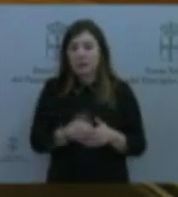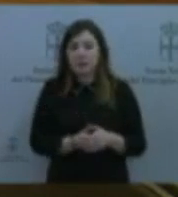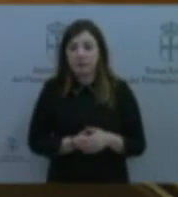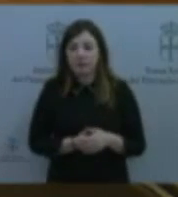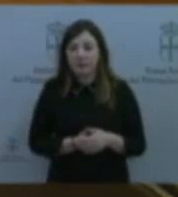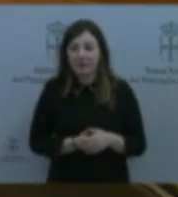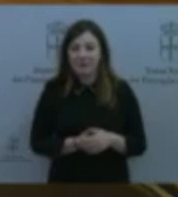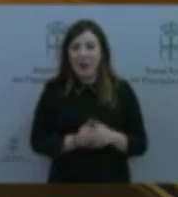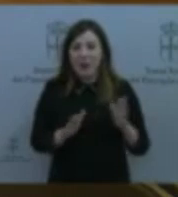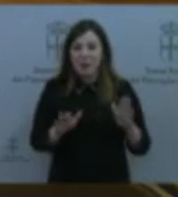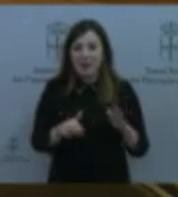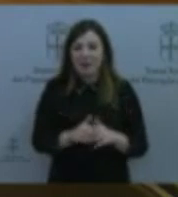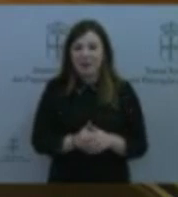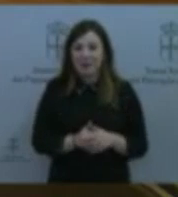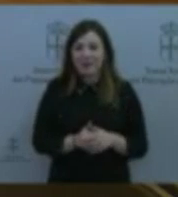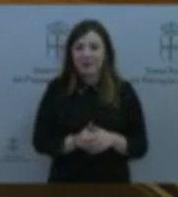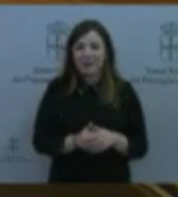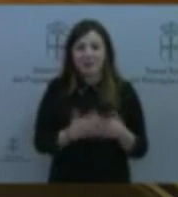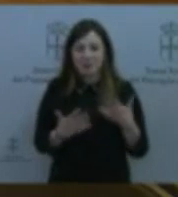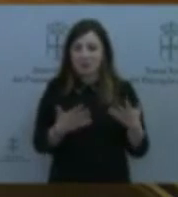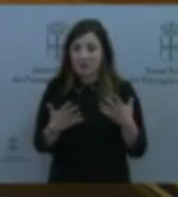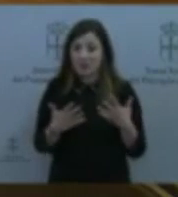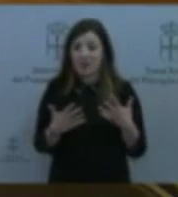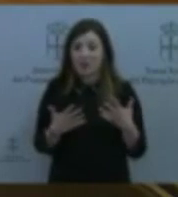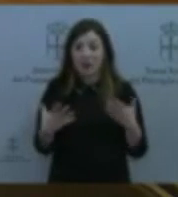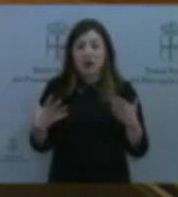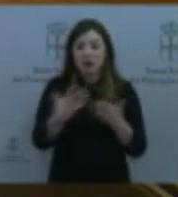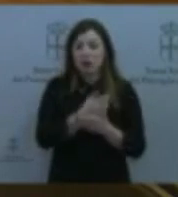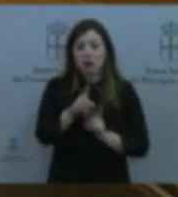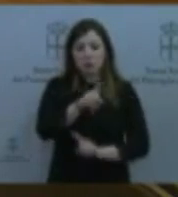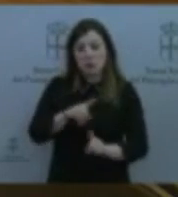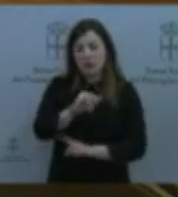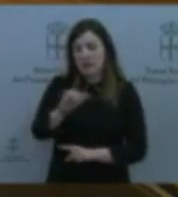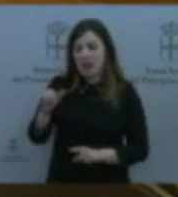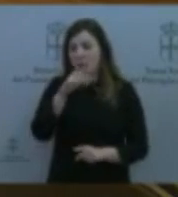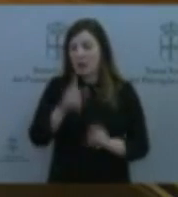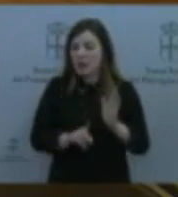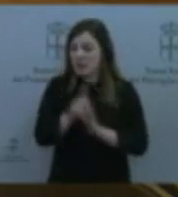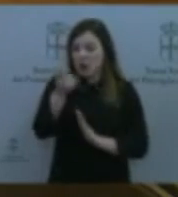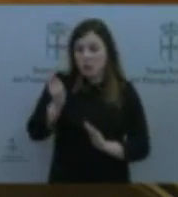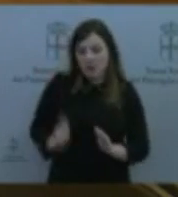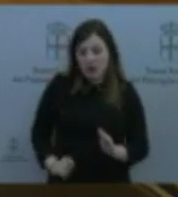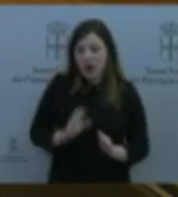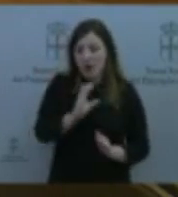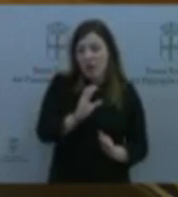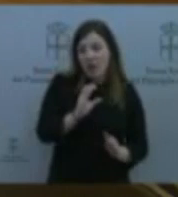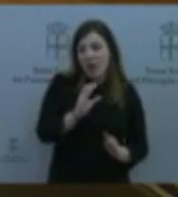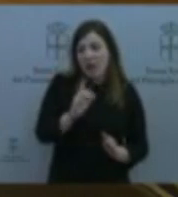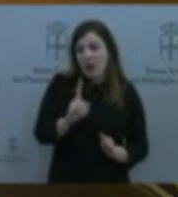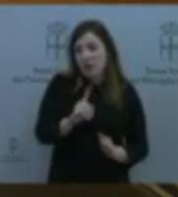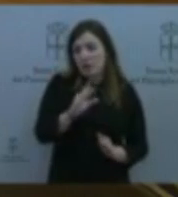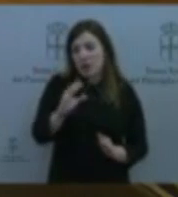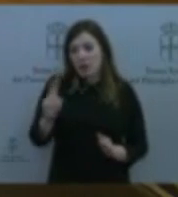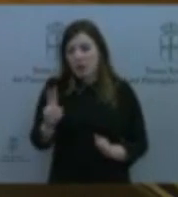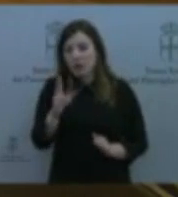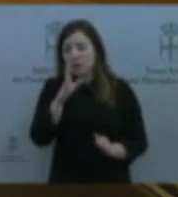realmente en casi todas las categorías, ¿no? La falta de desarrollo profesional en los grupos C, D y E, el racaneo en la ponderación de